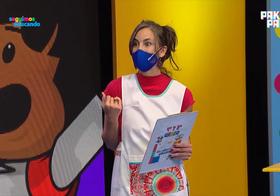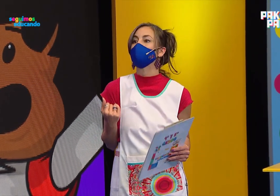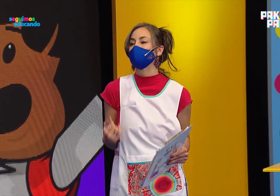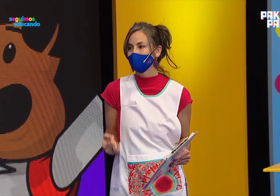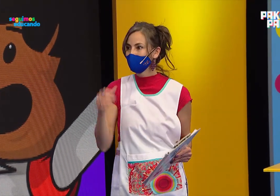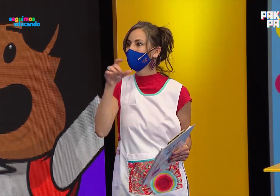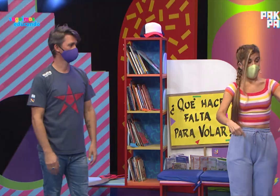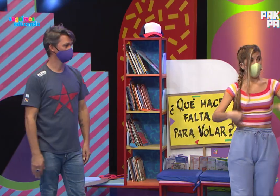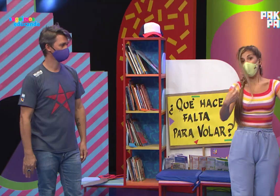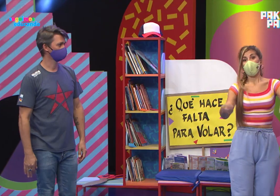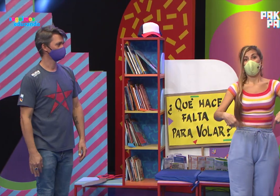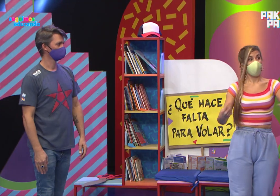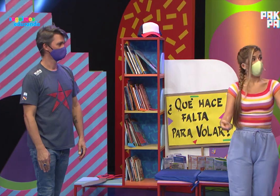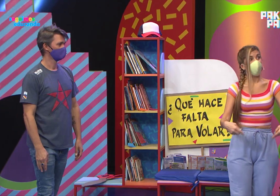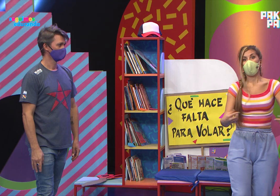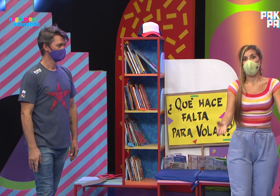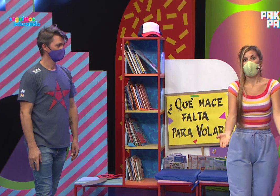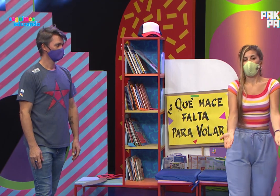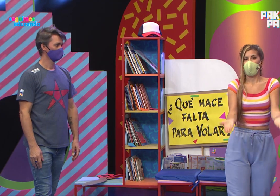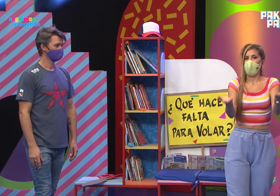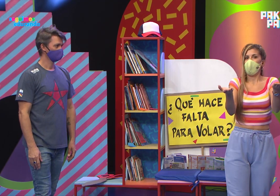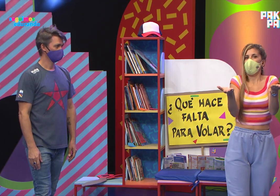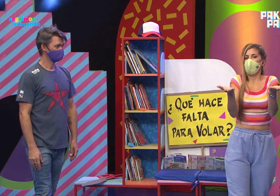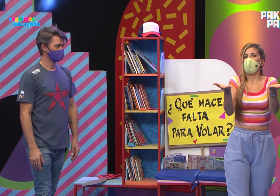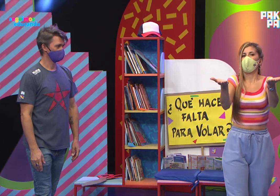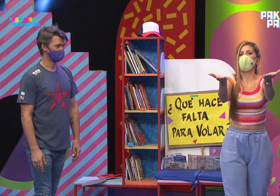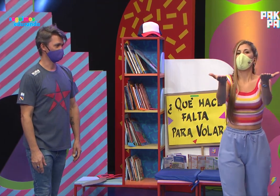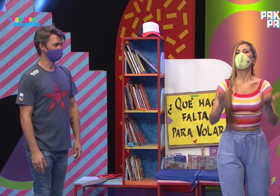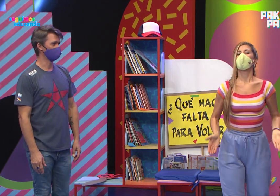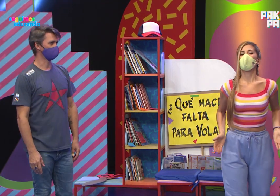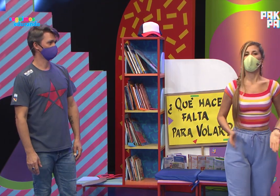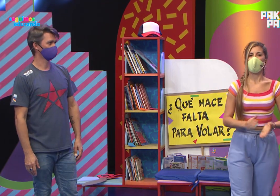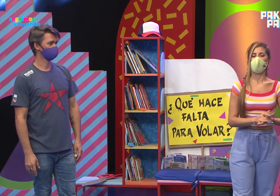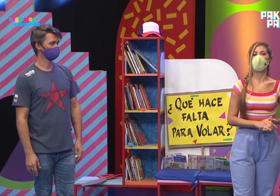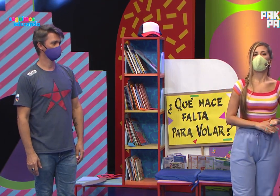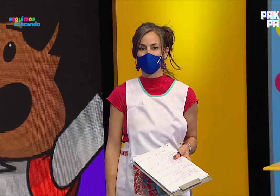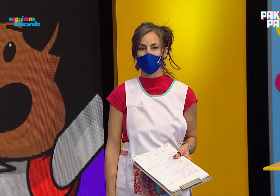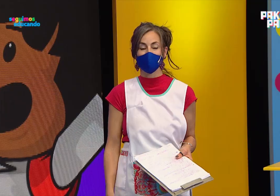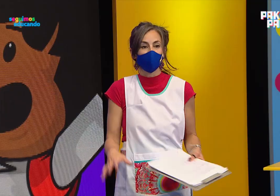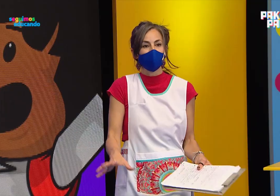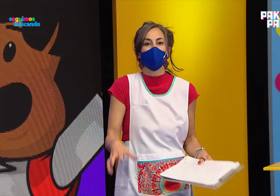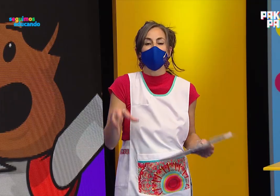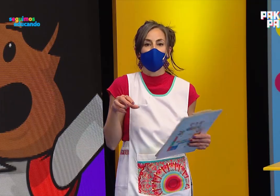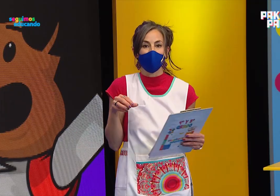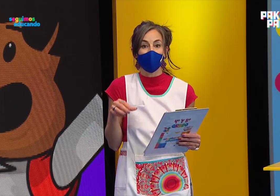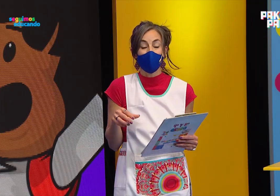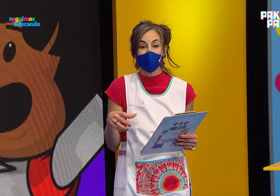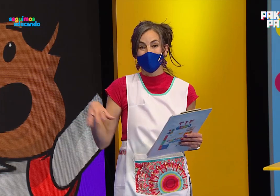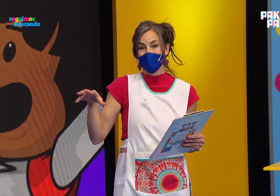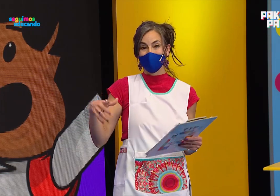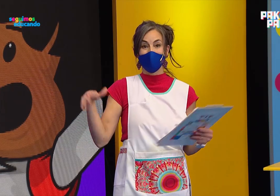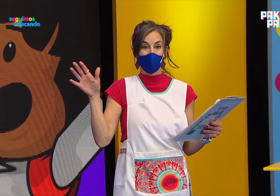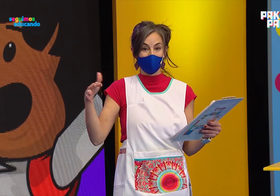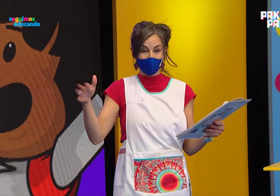así. Sí, como en las ruedas de los aviones. Tal cual. Ahí, claro. Y se meten adentro. Perfecto. Inspirados en los pájaros. Entonces tienen el despegue.